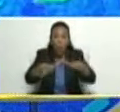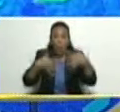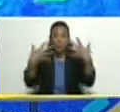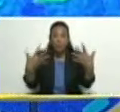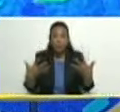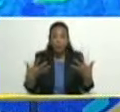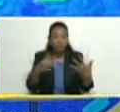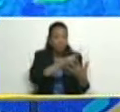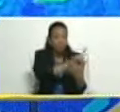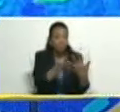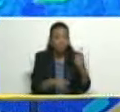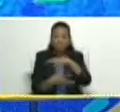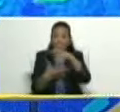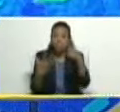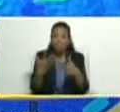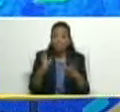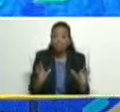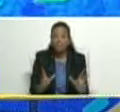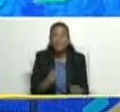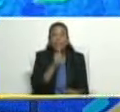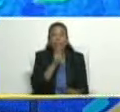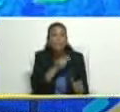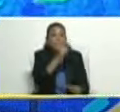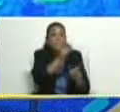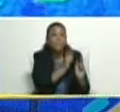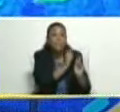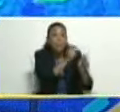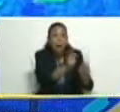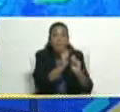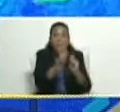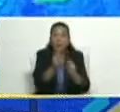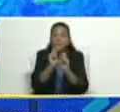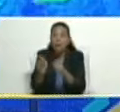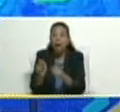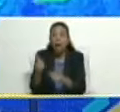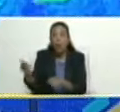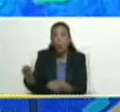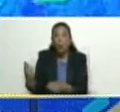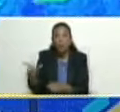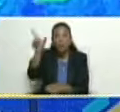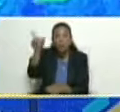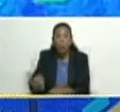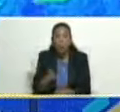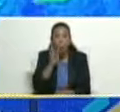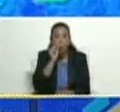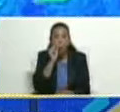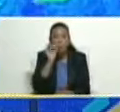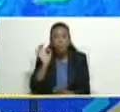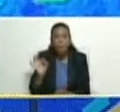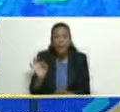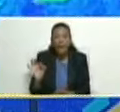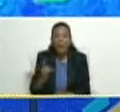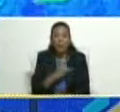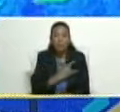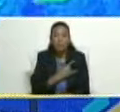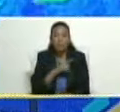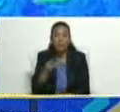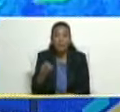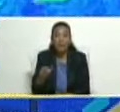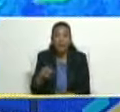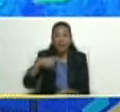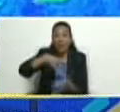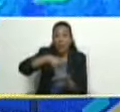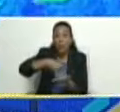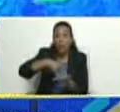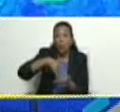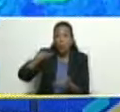y he puesto al frente de ese equipo nacional a un muchacho que se formó en las universidades de